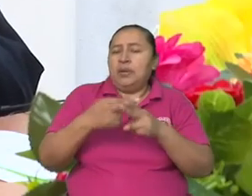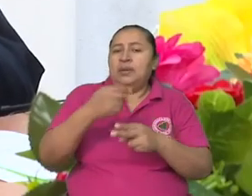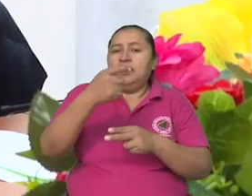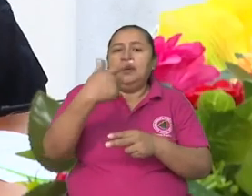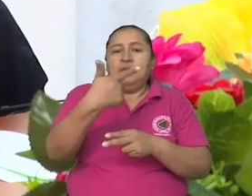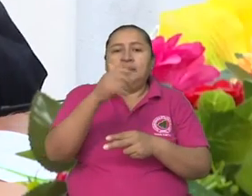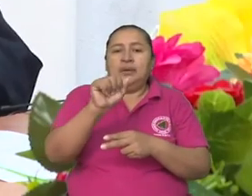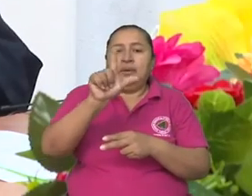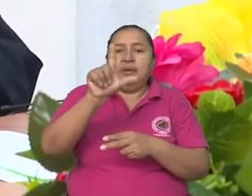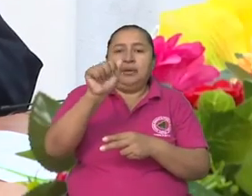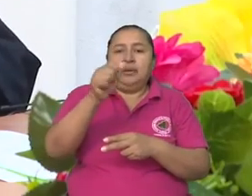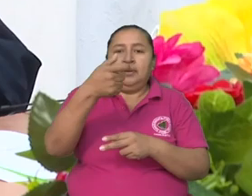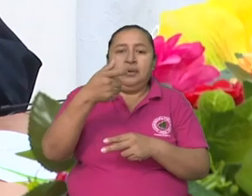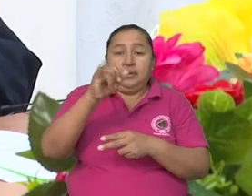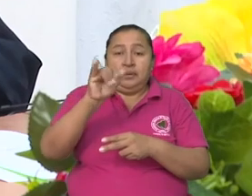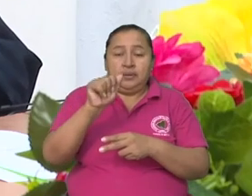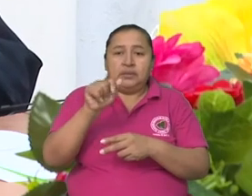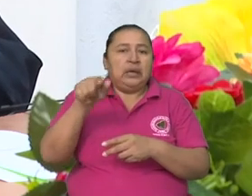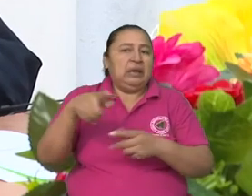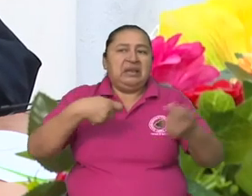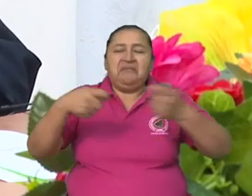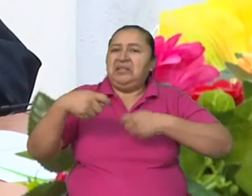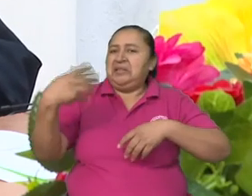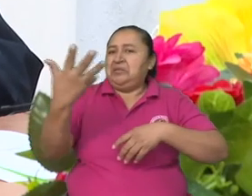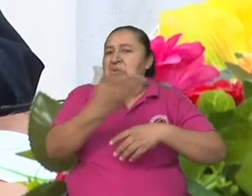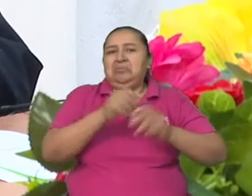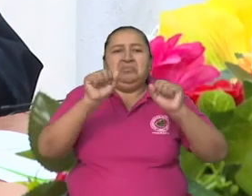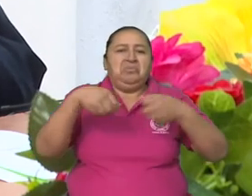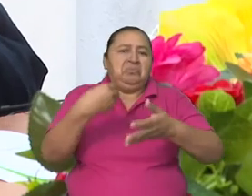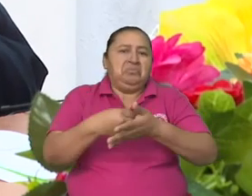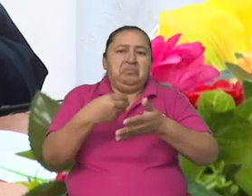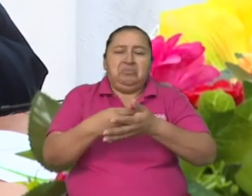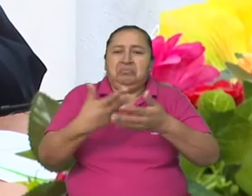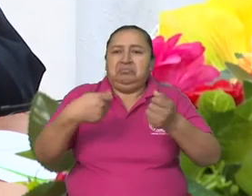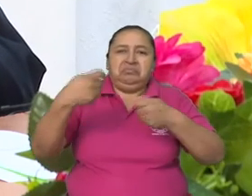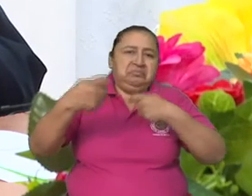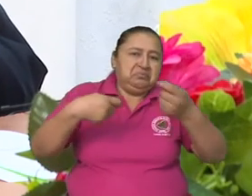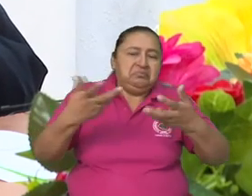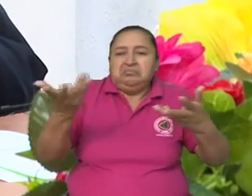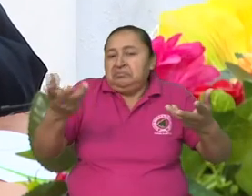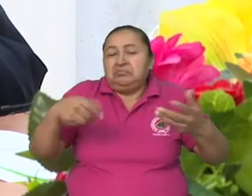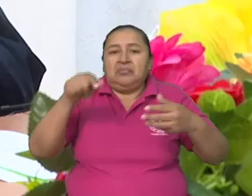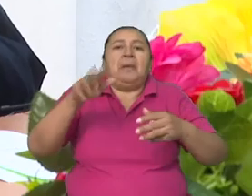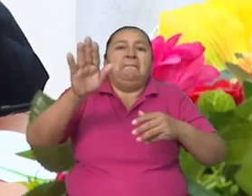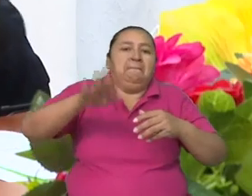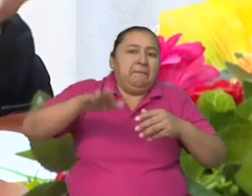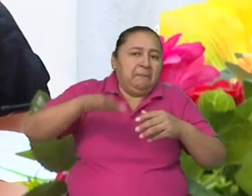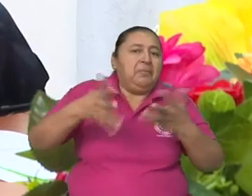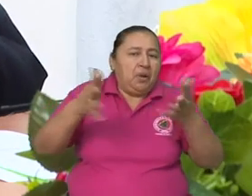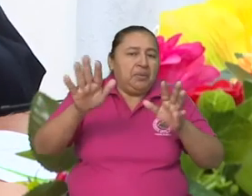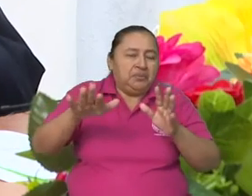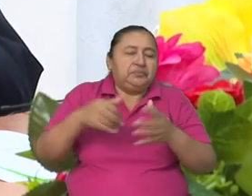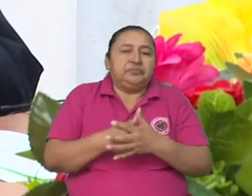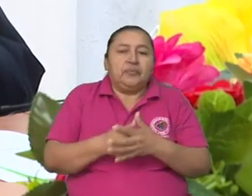le vende a todo mundo ahí, pues ahí puedes comprar y un precio bastante favorable. Tenemos un lugar también